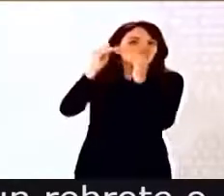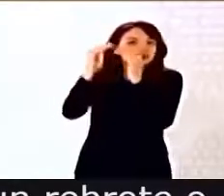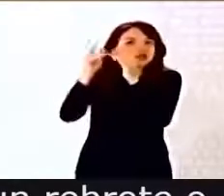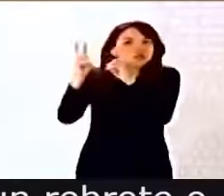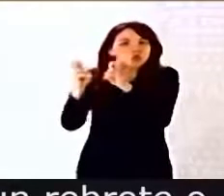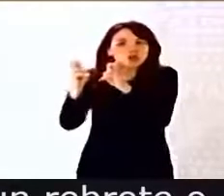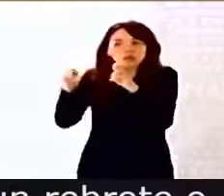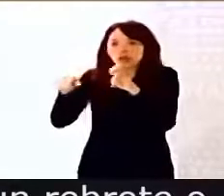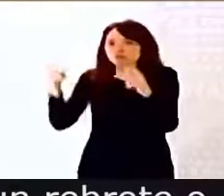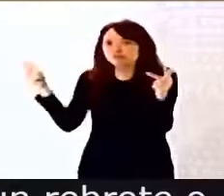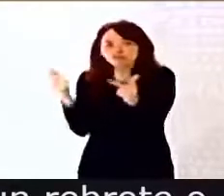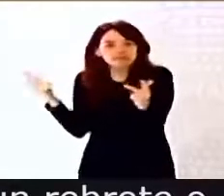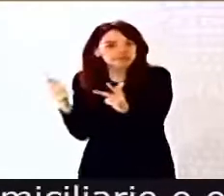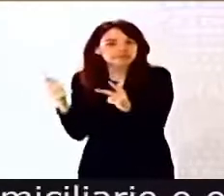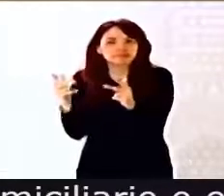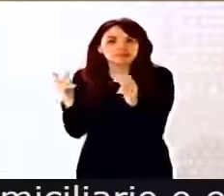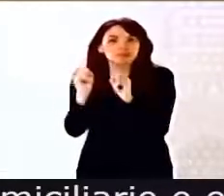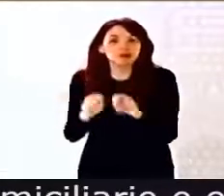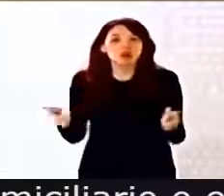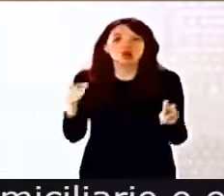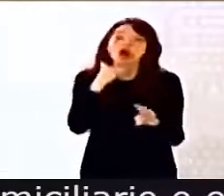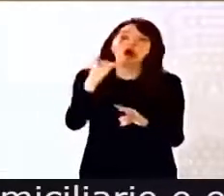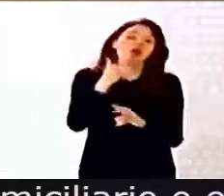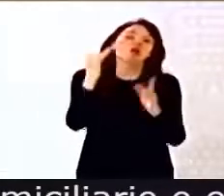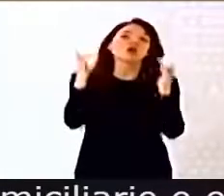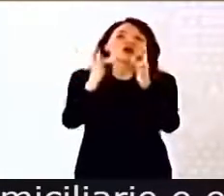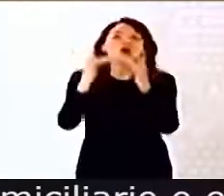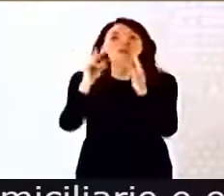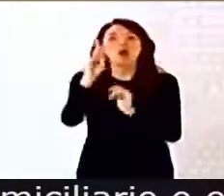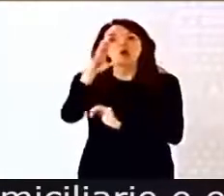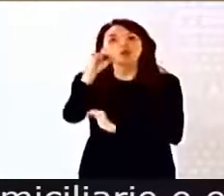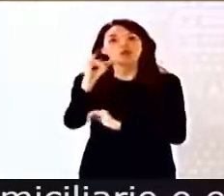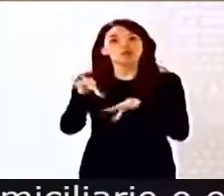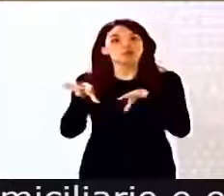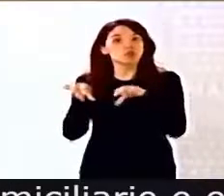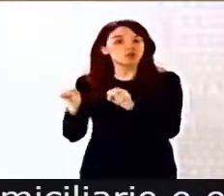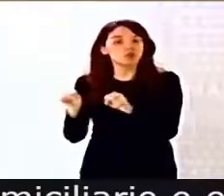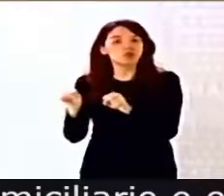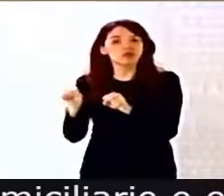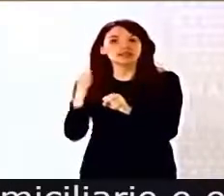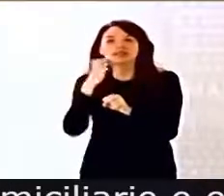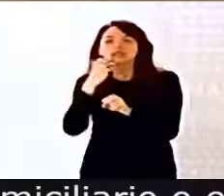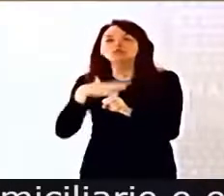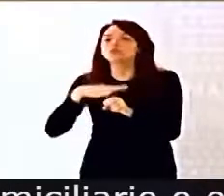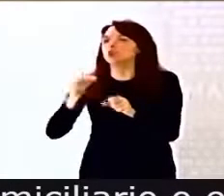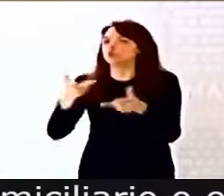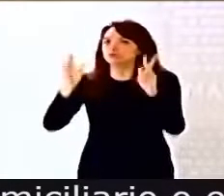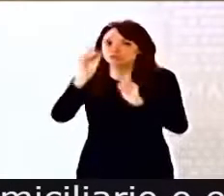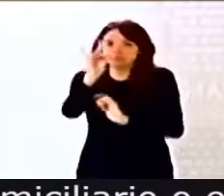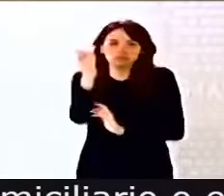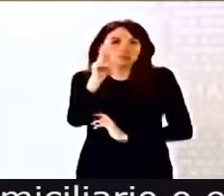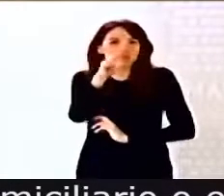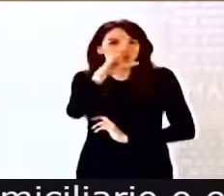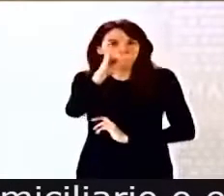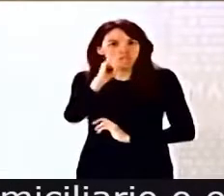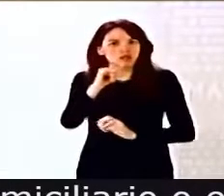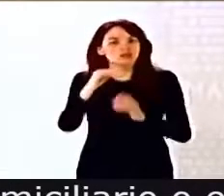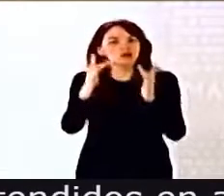o está en alguna de nuestras camas hospitalarias de agudo, puedan pasar a ser atendidos en la UCI.